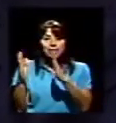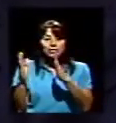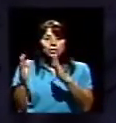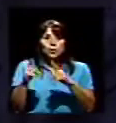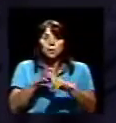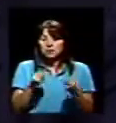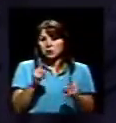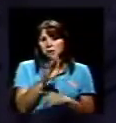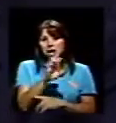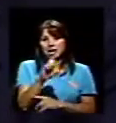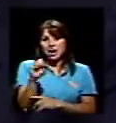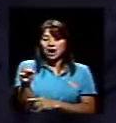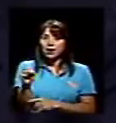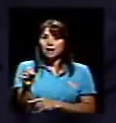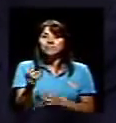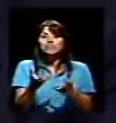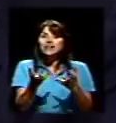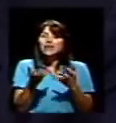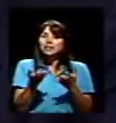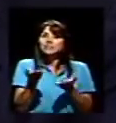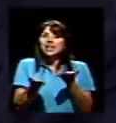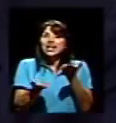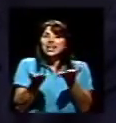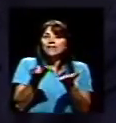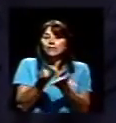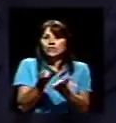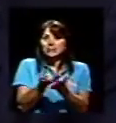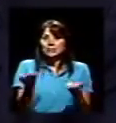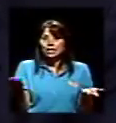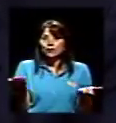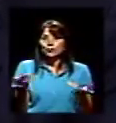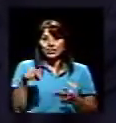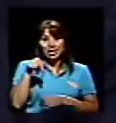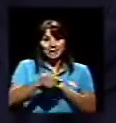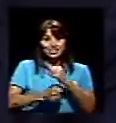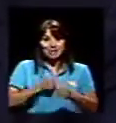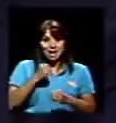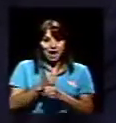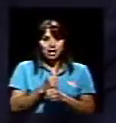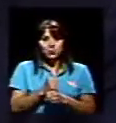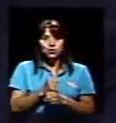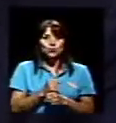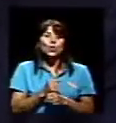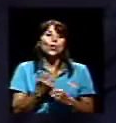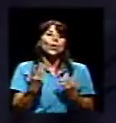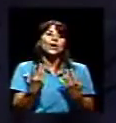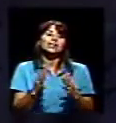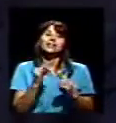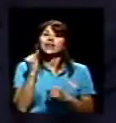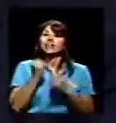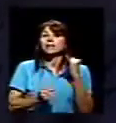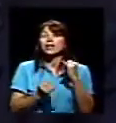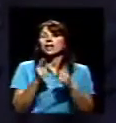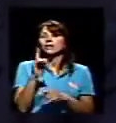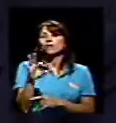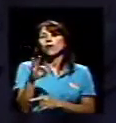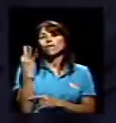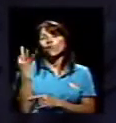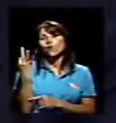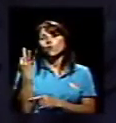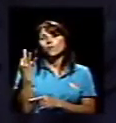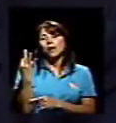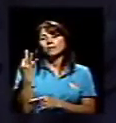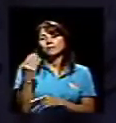equilibrio financiero. Este año se va a cerrar, yo diría que de una forma como no se ha cerrado en probablemente